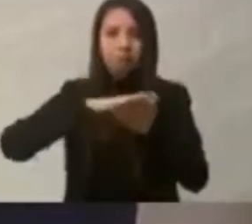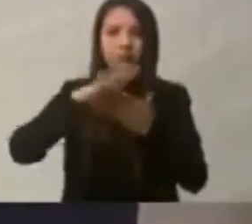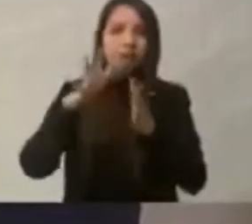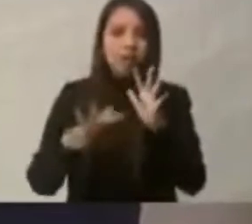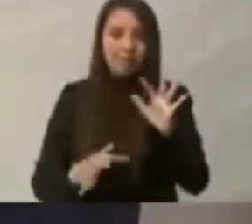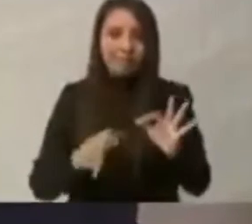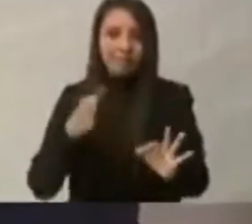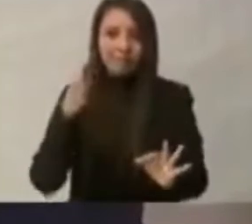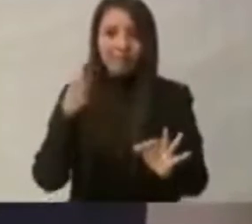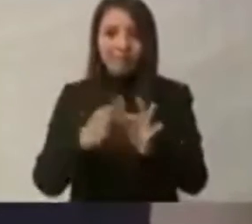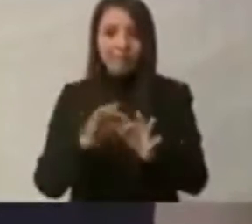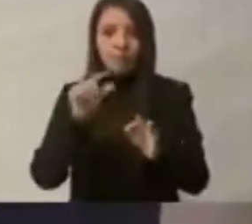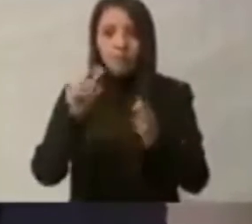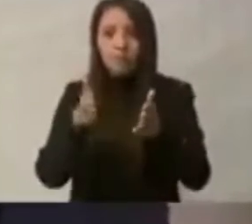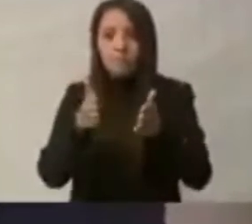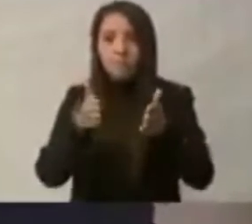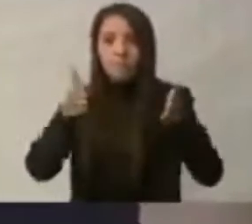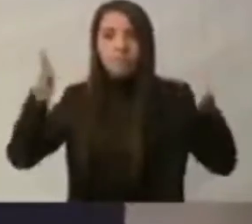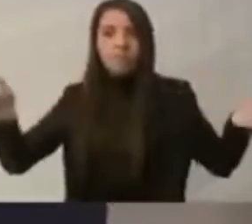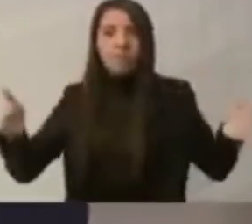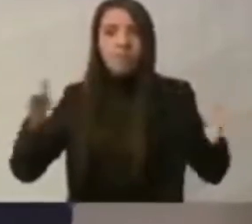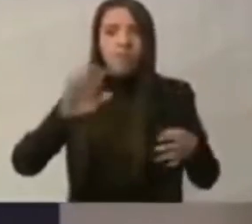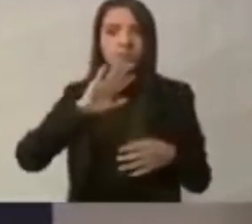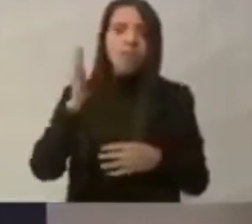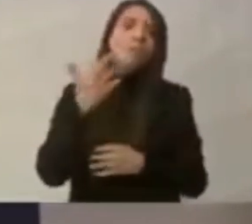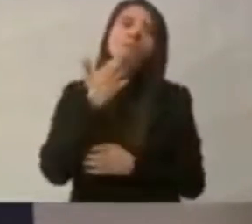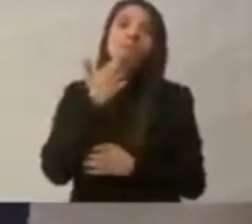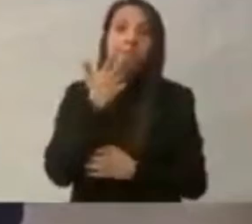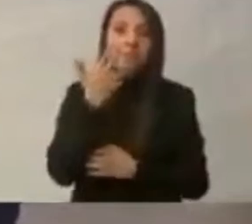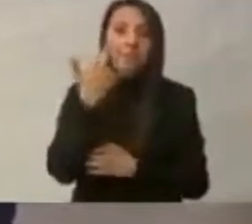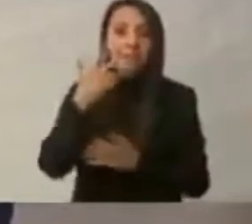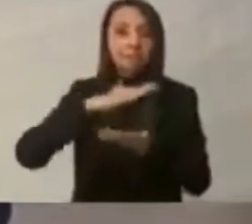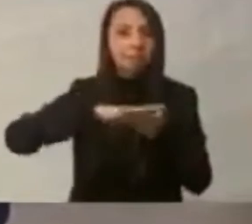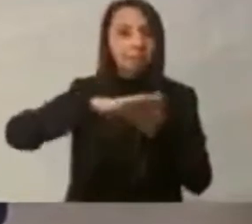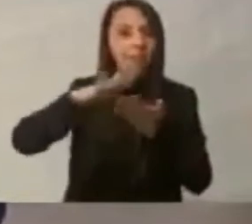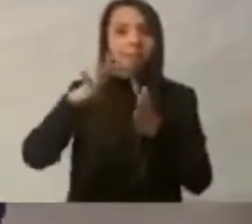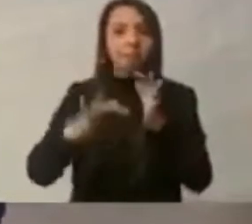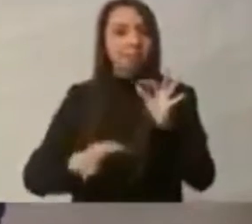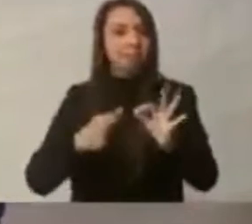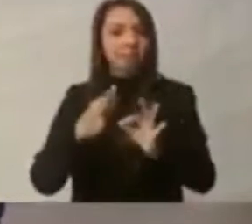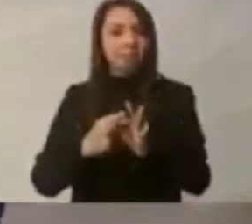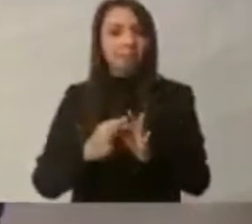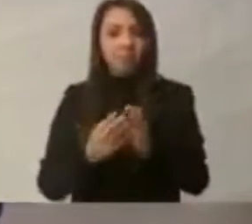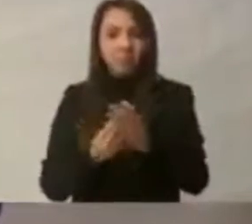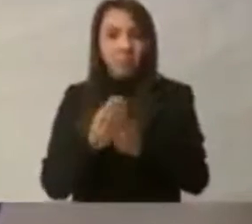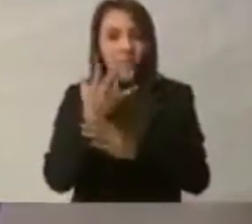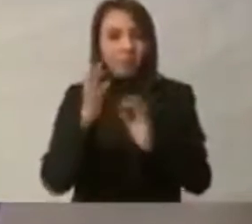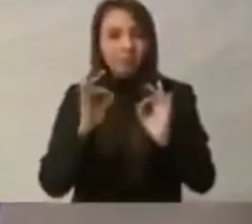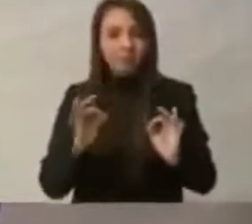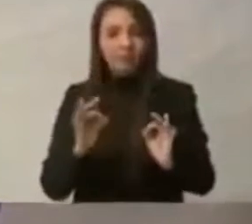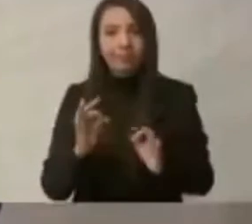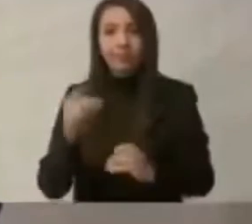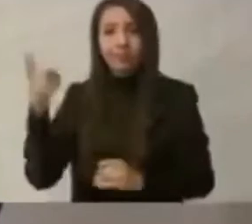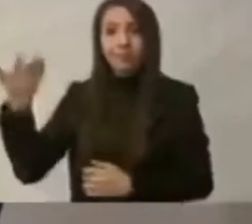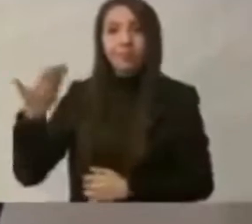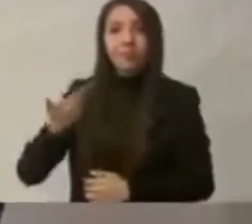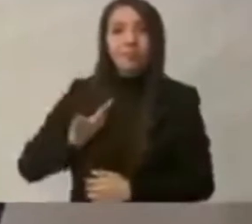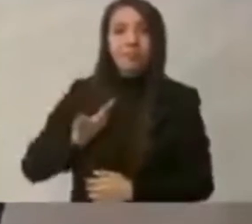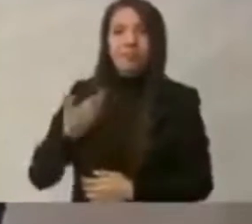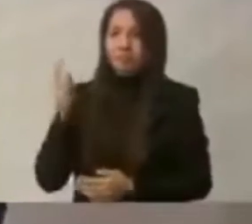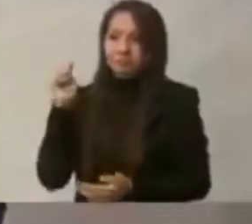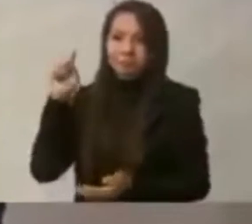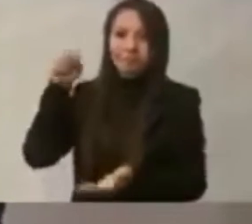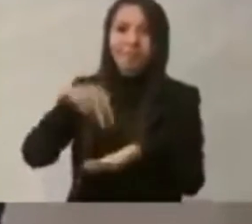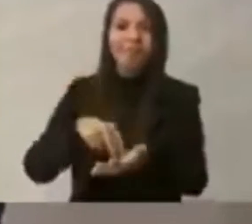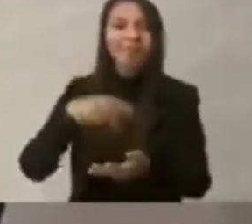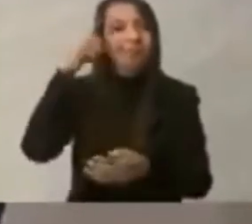se amplió, se mejoró, está en buen estado. Me pidieron que yo la